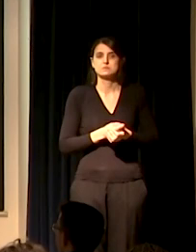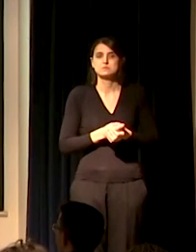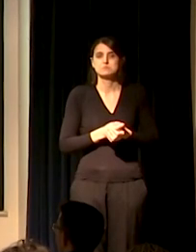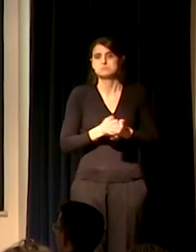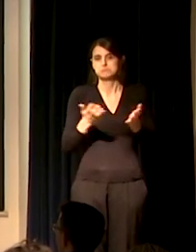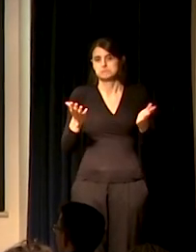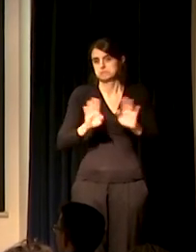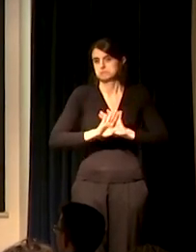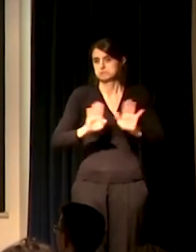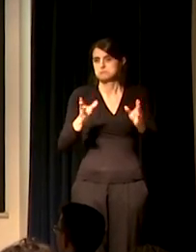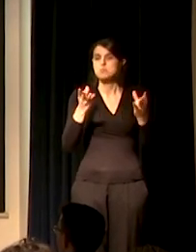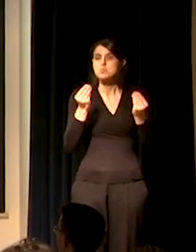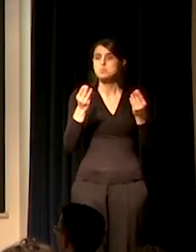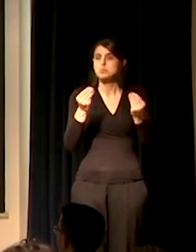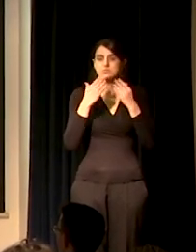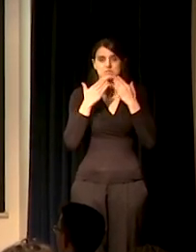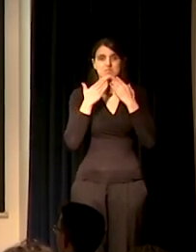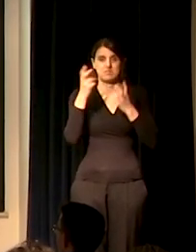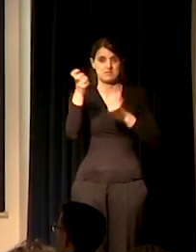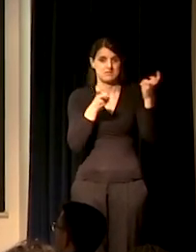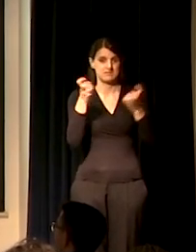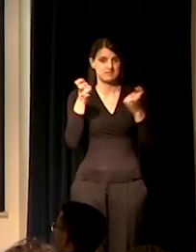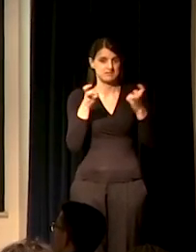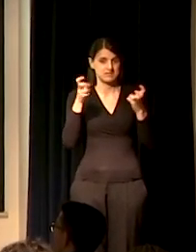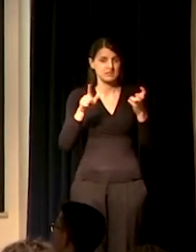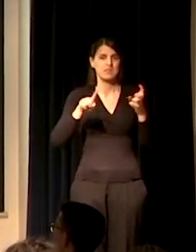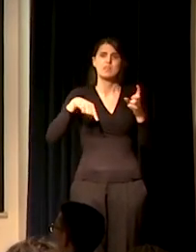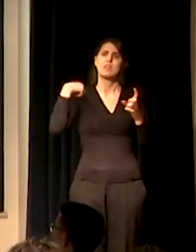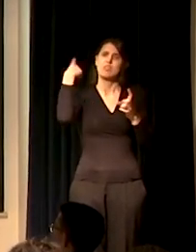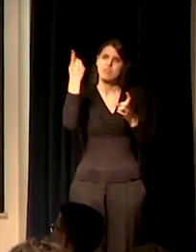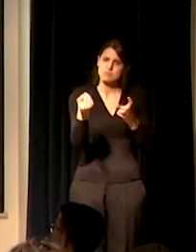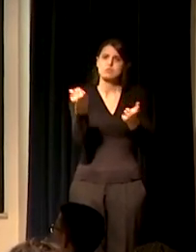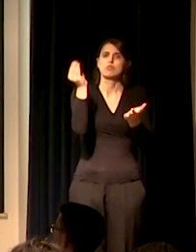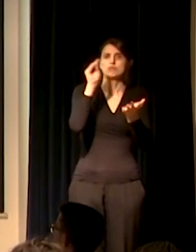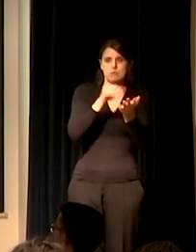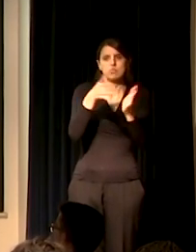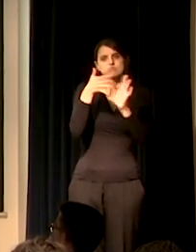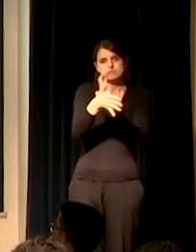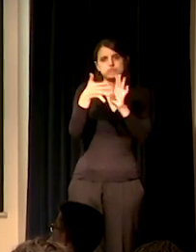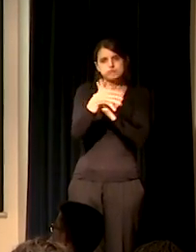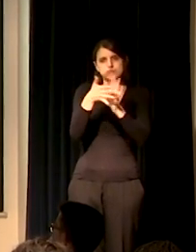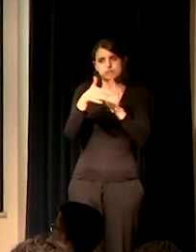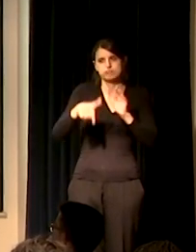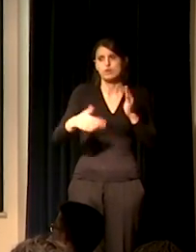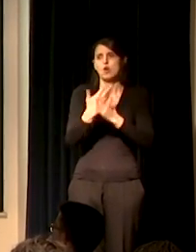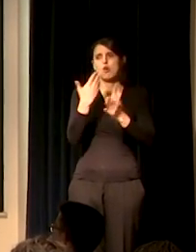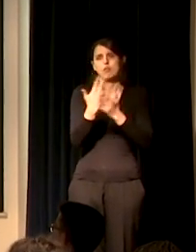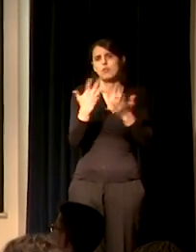pero esto, o sea que muchísimas gracias por estar aquí y luego recupero nuevamente y os explico un poquito más el funcionamiento de las